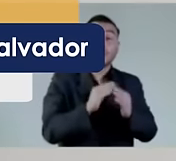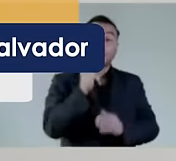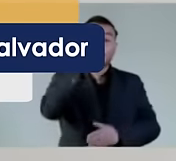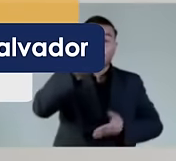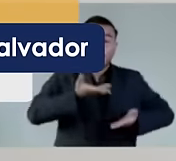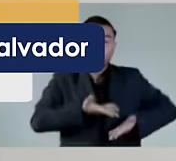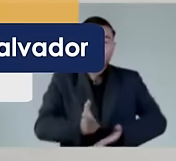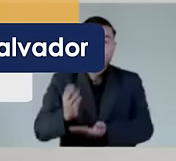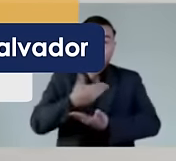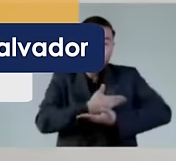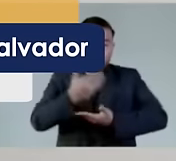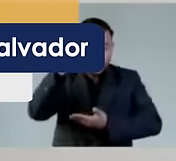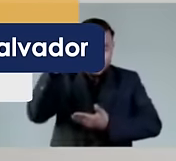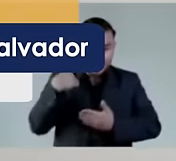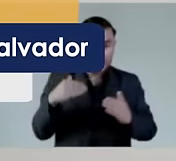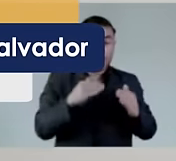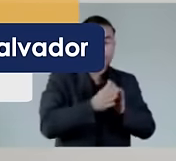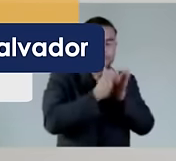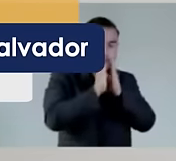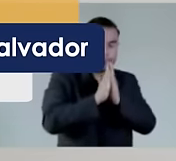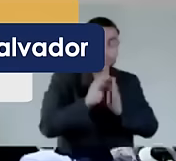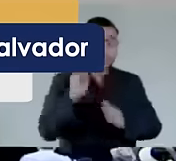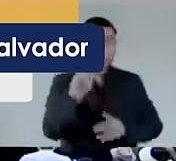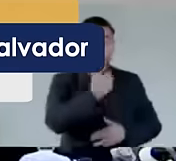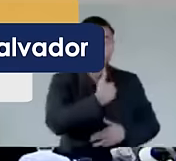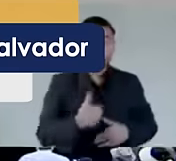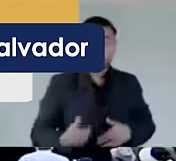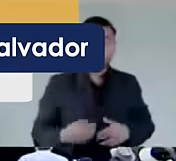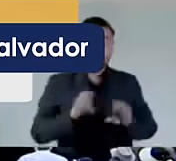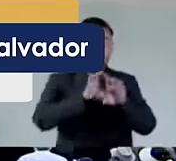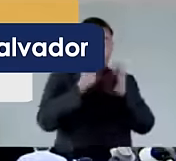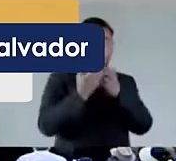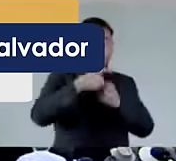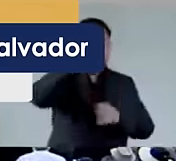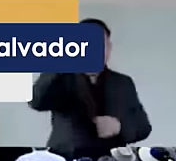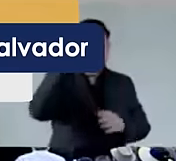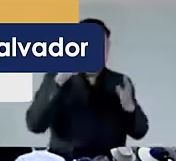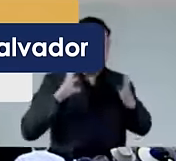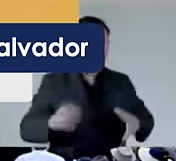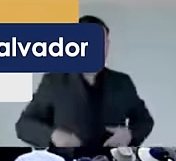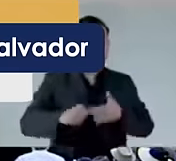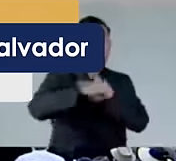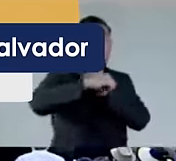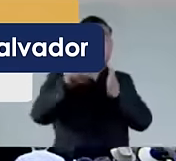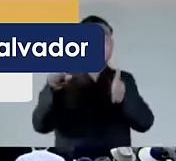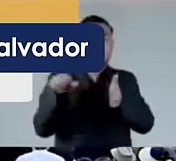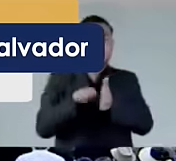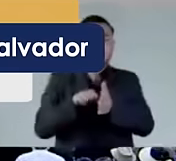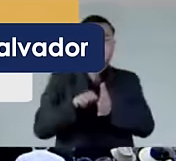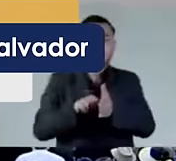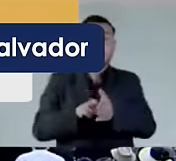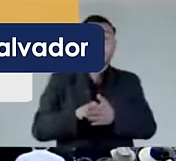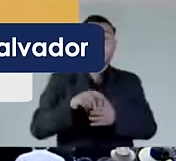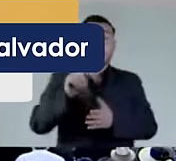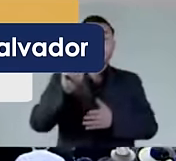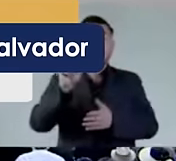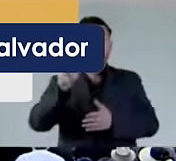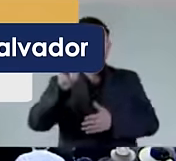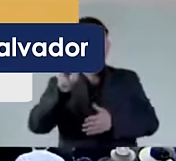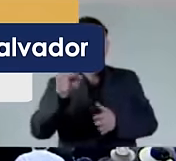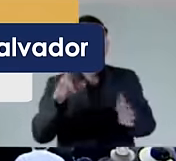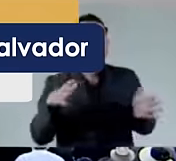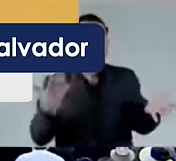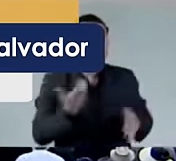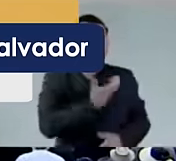oramos por el vicepresidente miembros del gabinete asamblea legislativa tribunal supremo para que